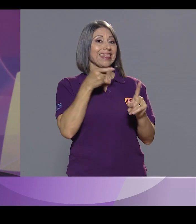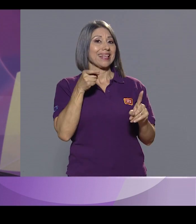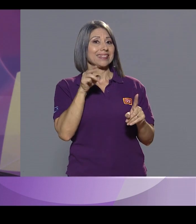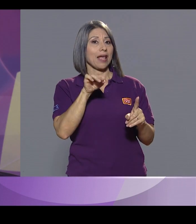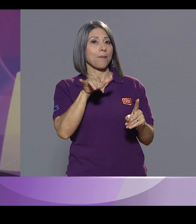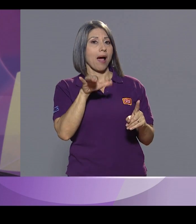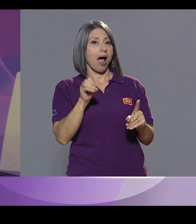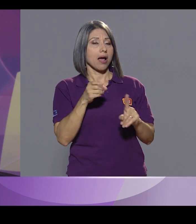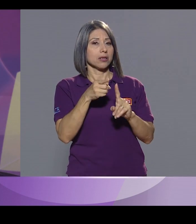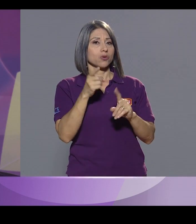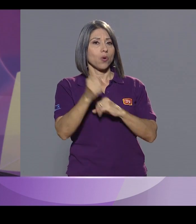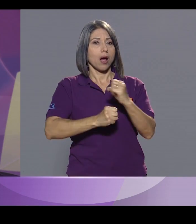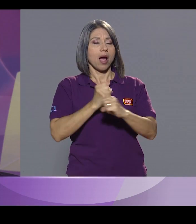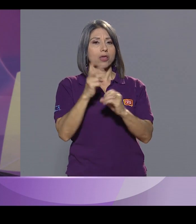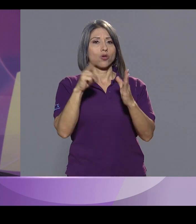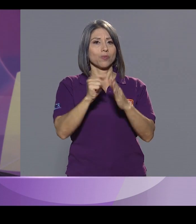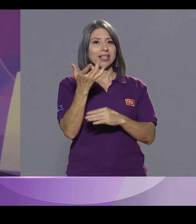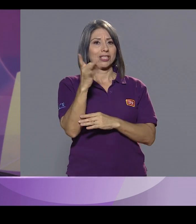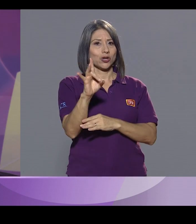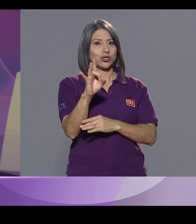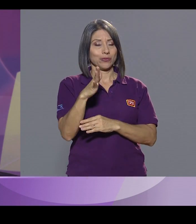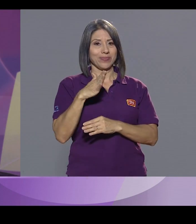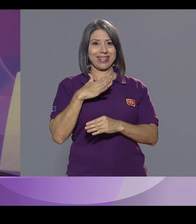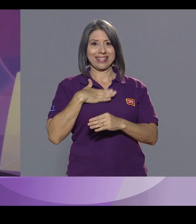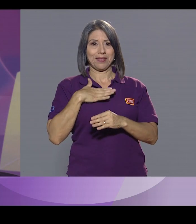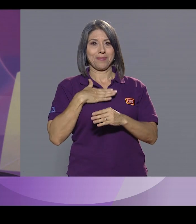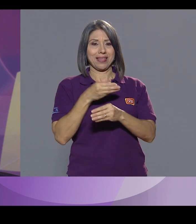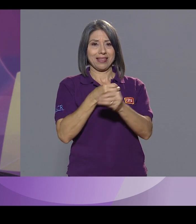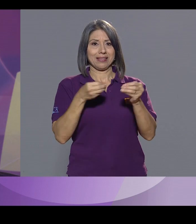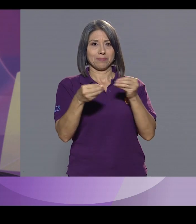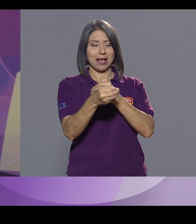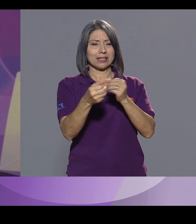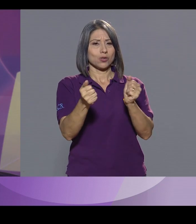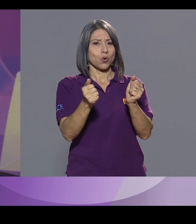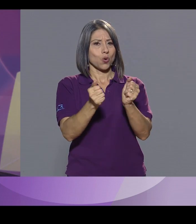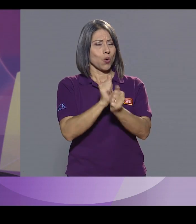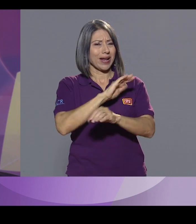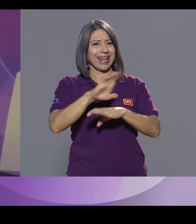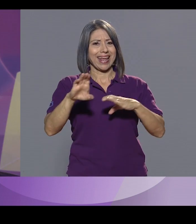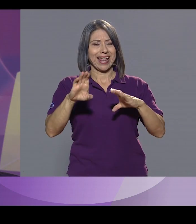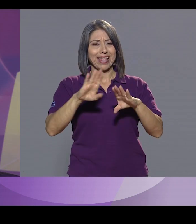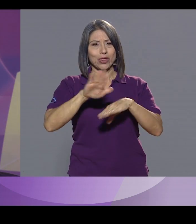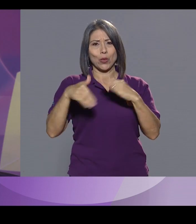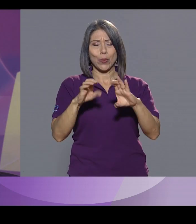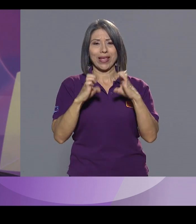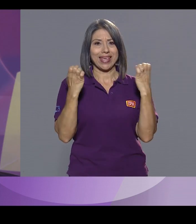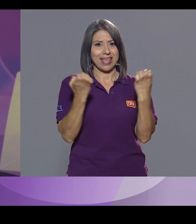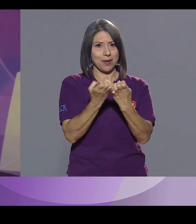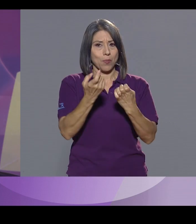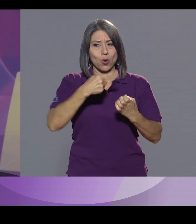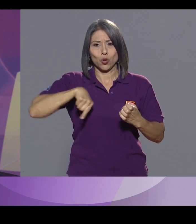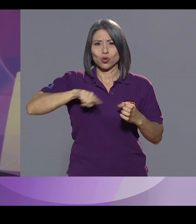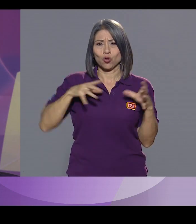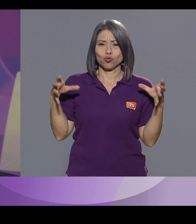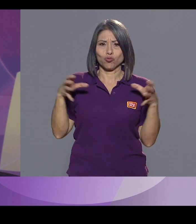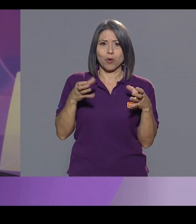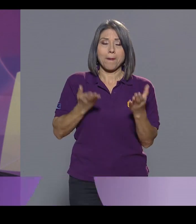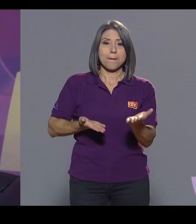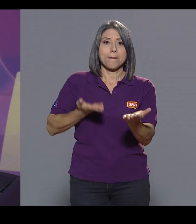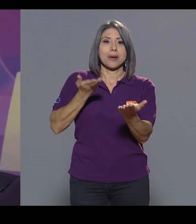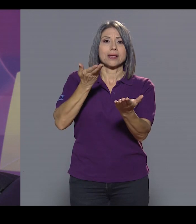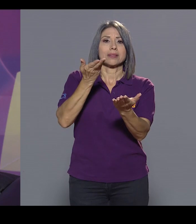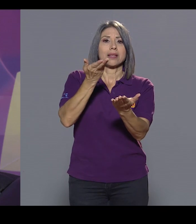de 2018, desde mi despacho con todo ese equipo, presentamos el proyecto de acceso a